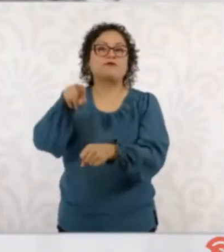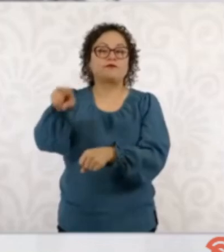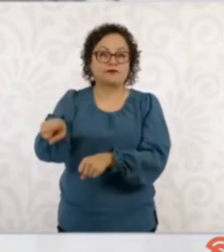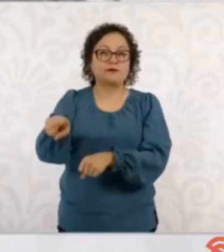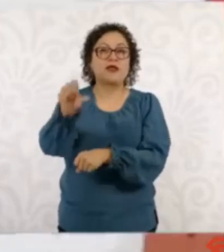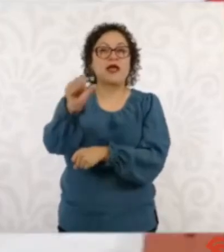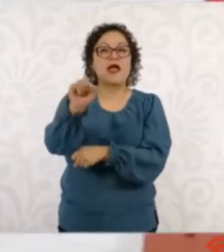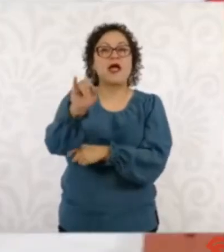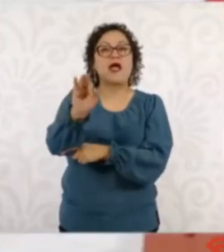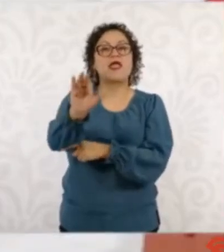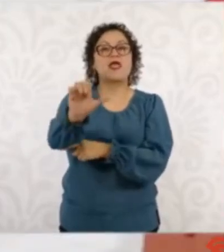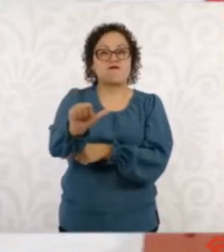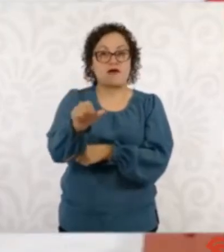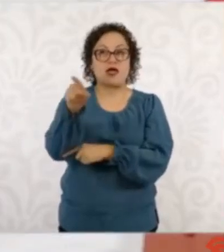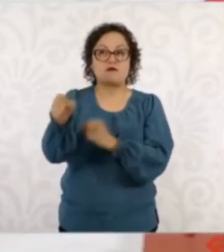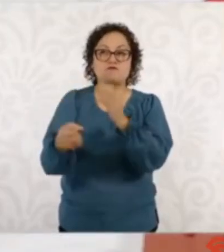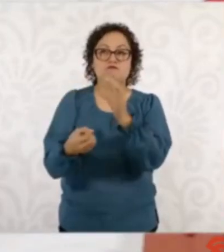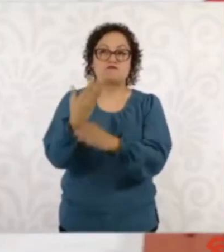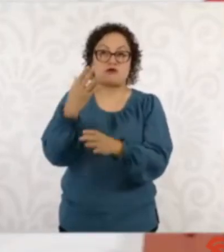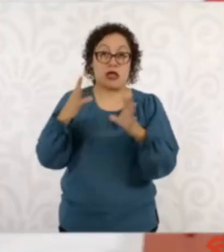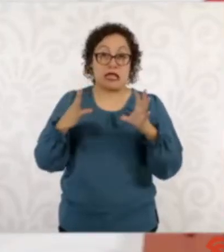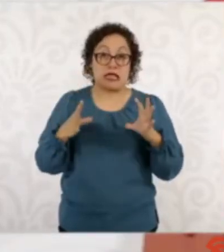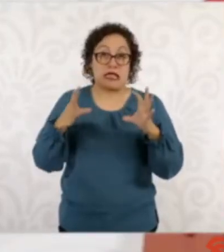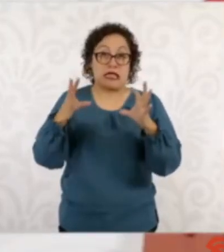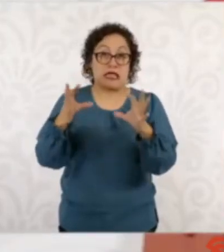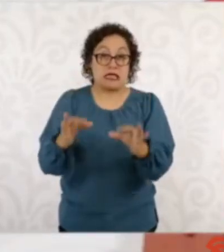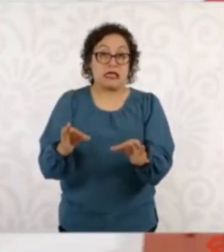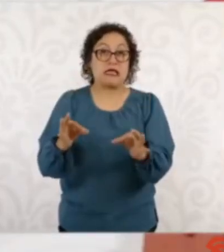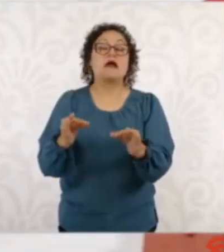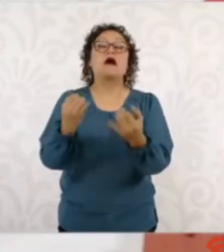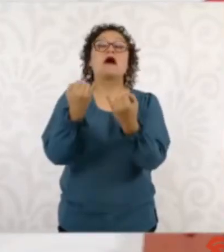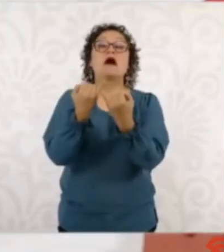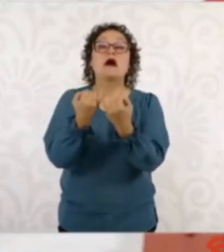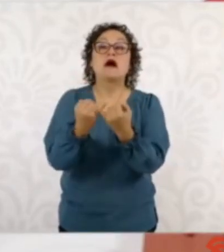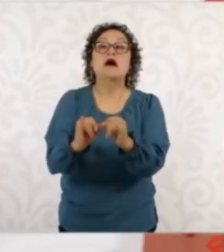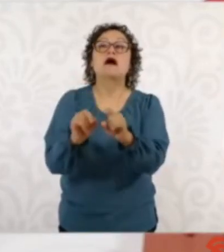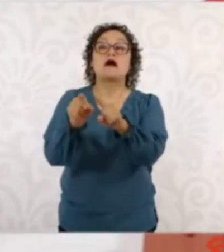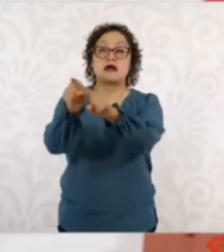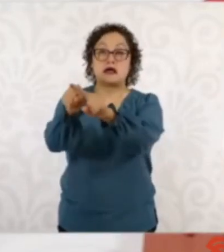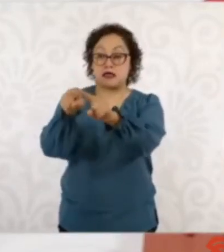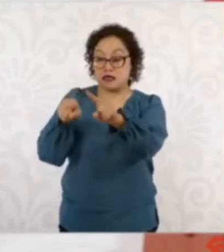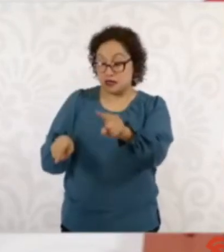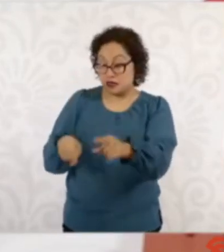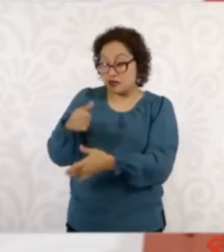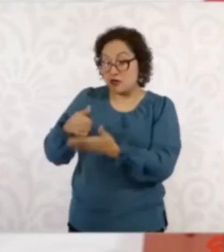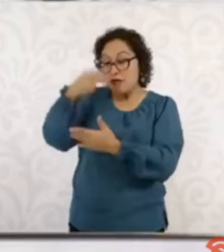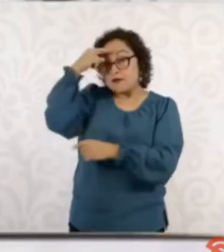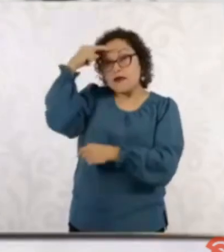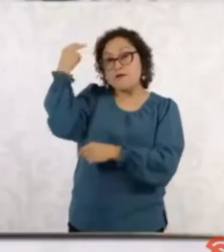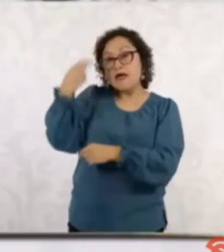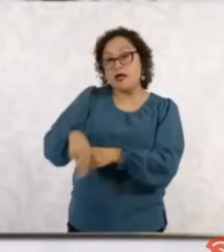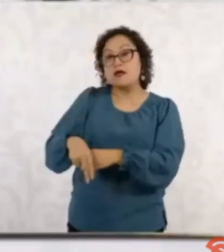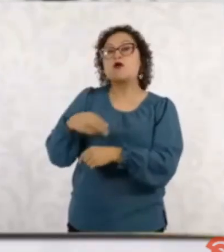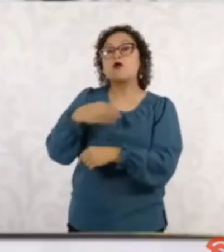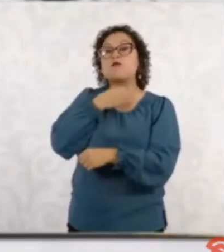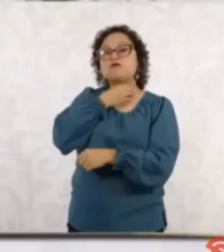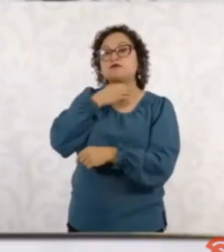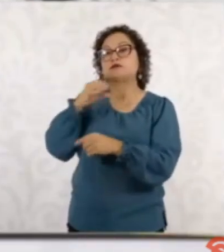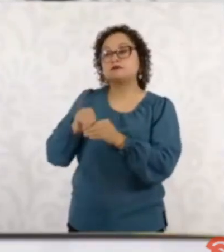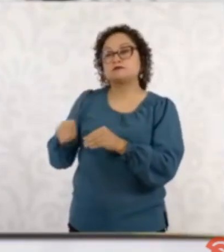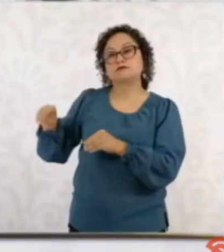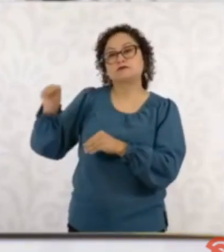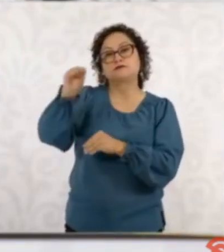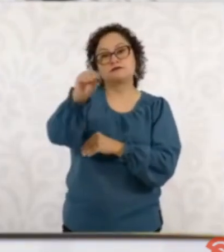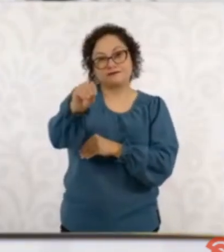Felipe Ángeles, poca carga del aeropuerto Benito Juárez se va al Felipe Ángeles, por consideraciones de las líneas